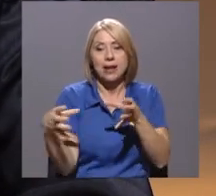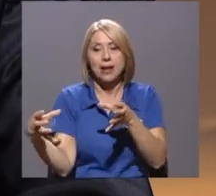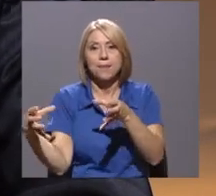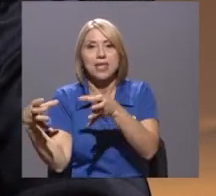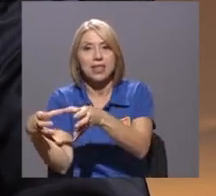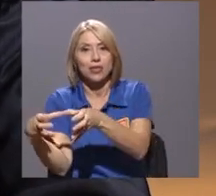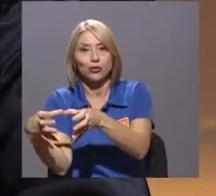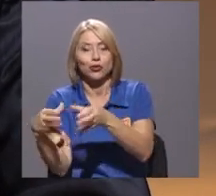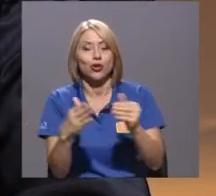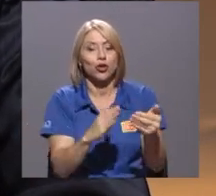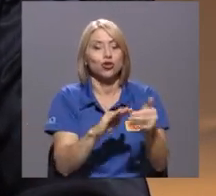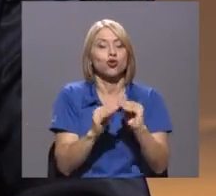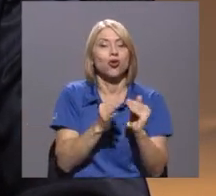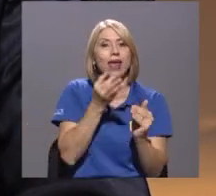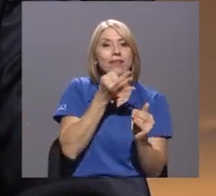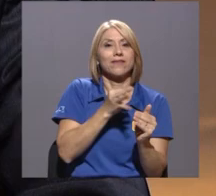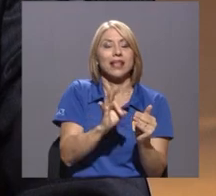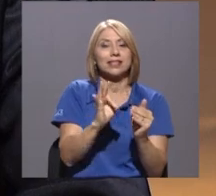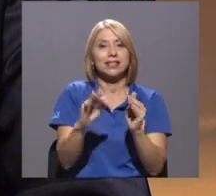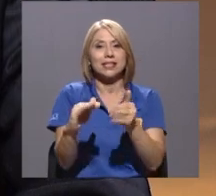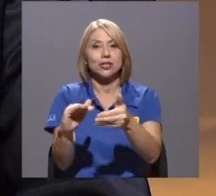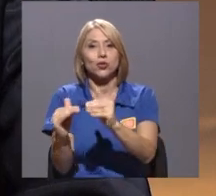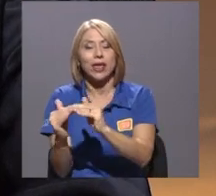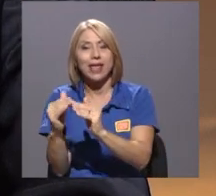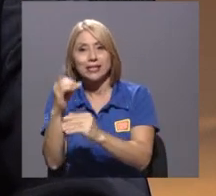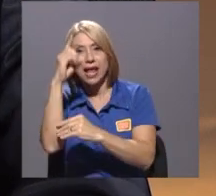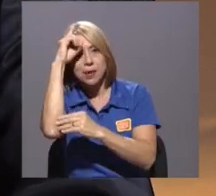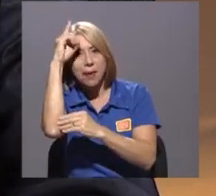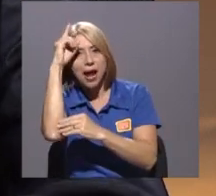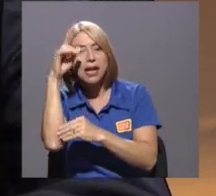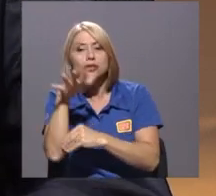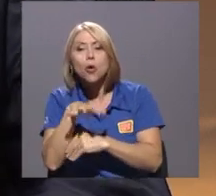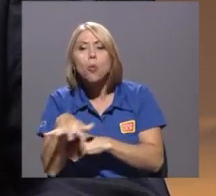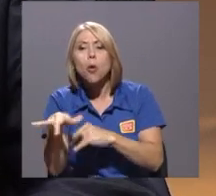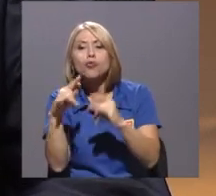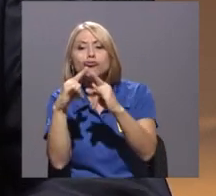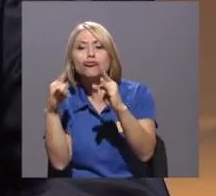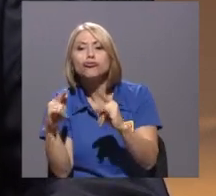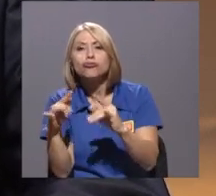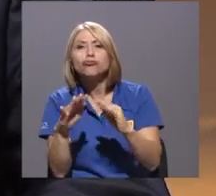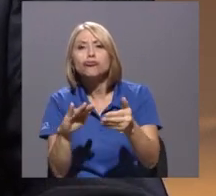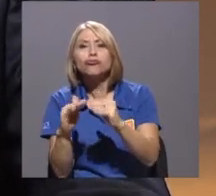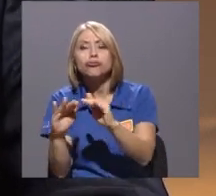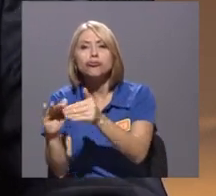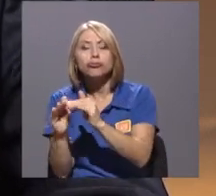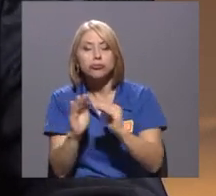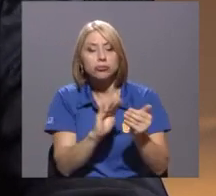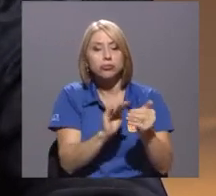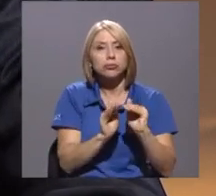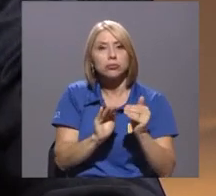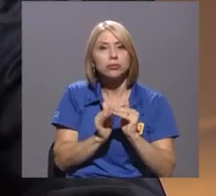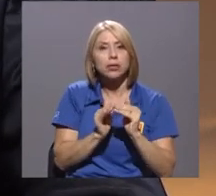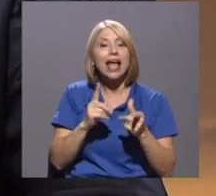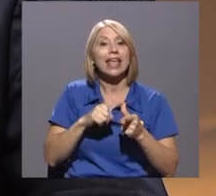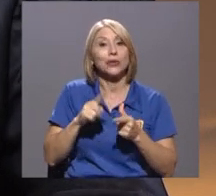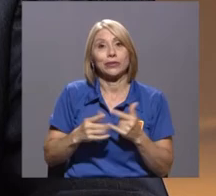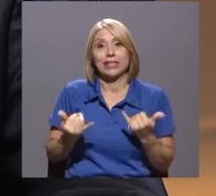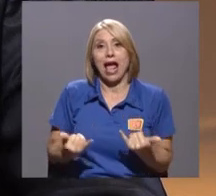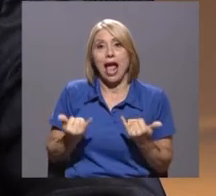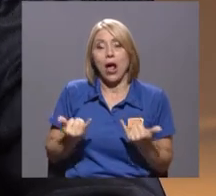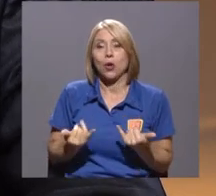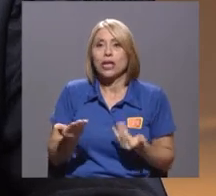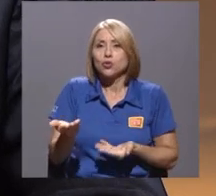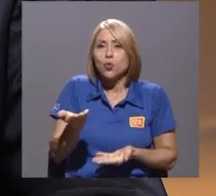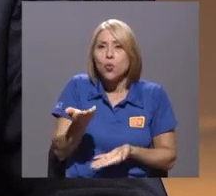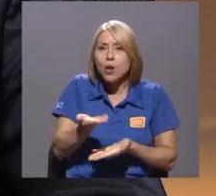francesas y alemanas entonces es una cooperación que tiene hoy hoy en día más